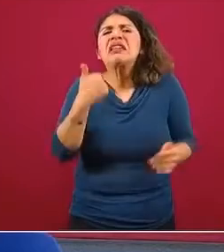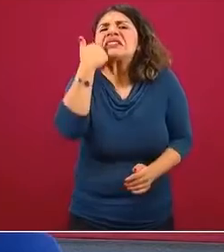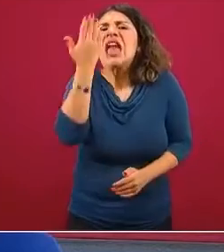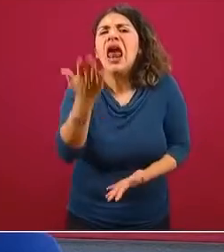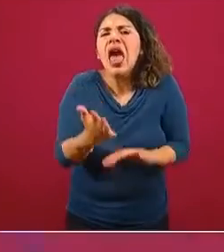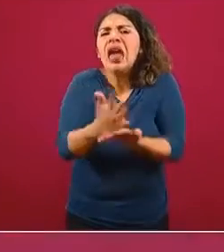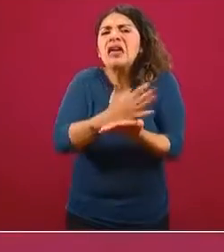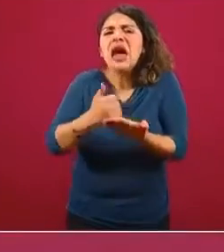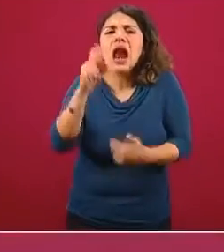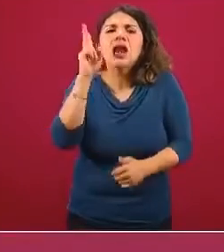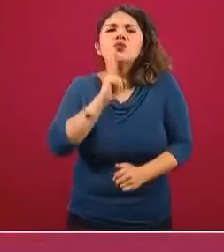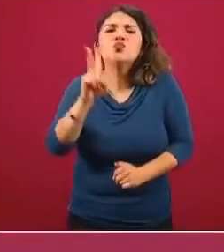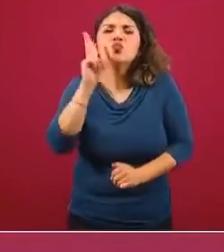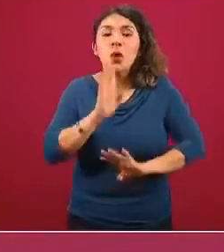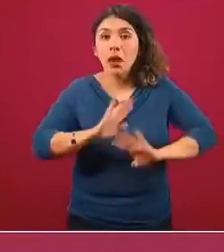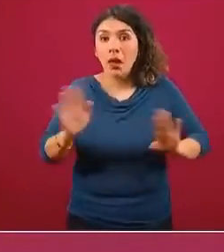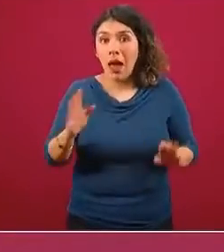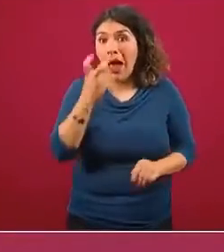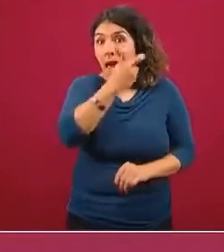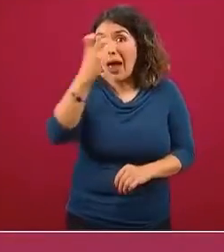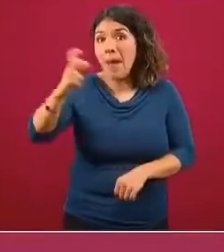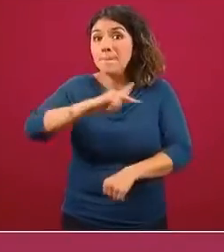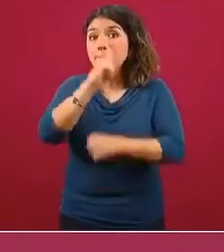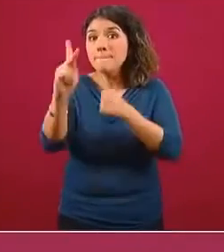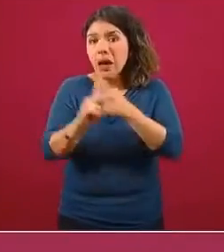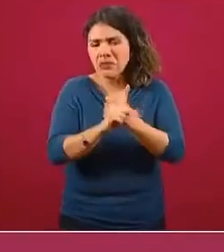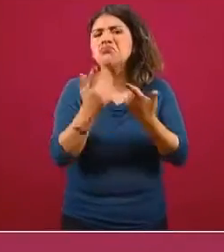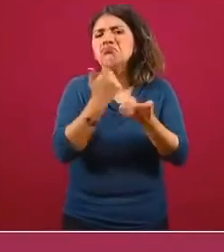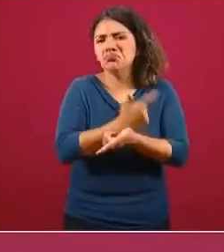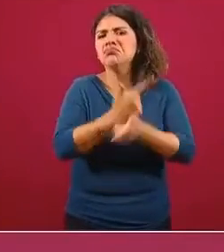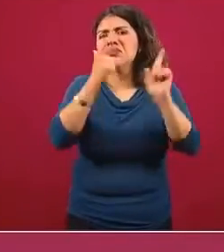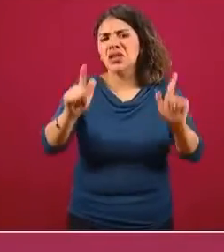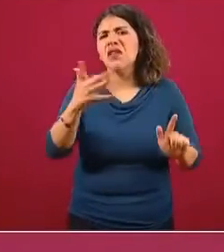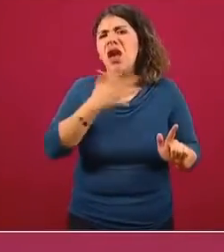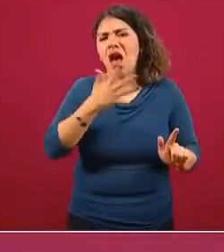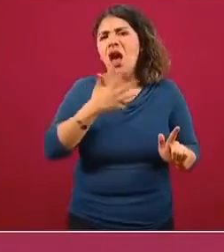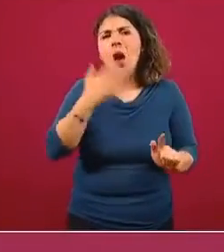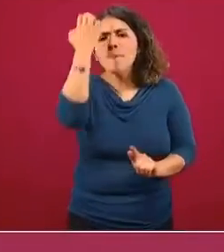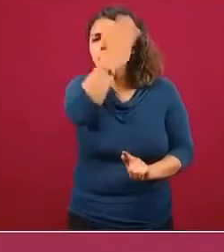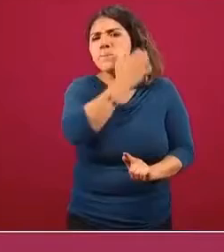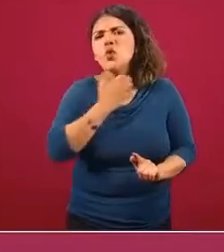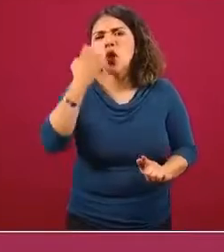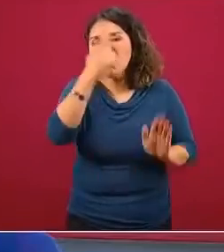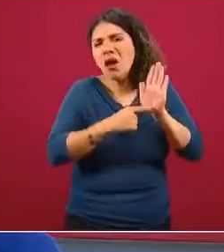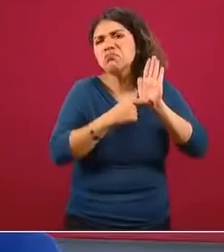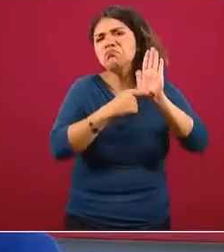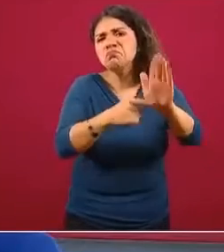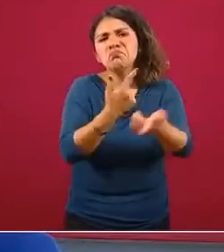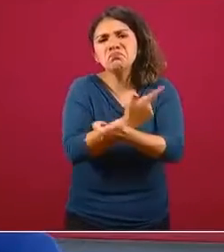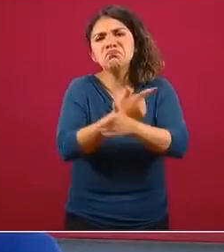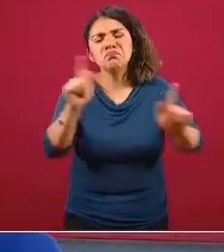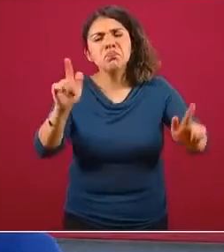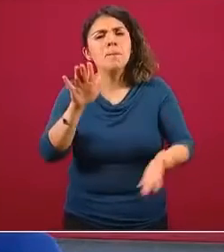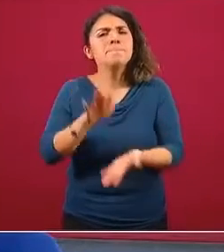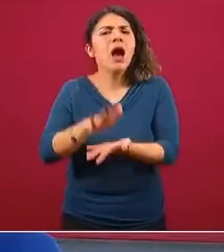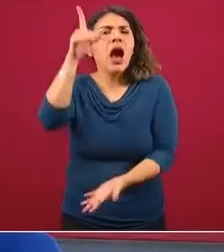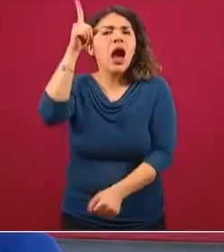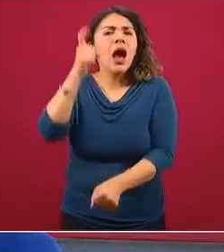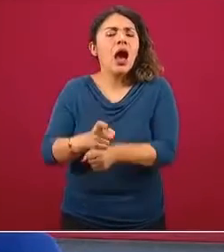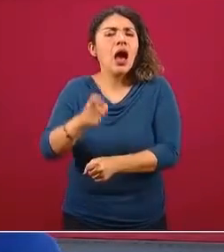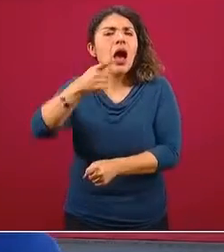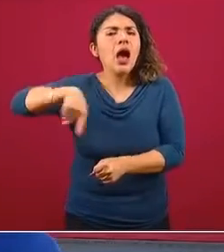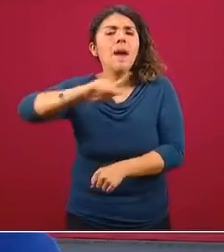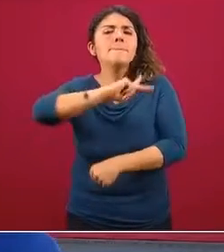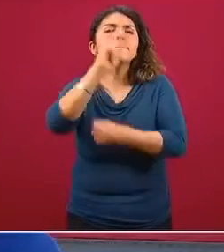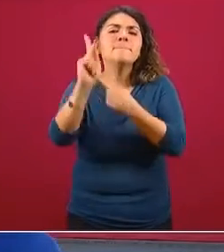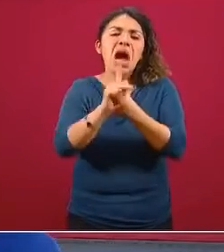prueba. En esos países se ha puesto a disposición pruebas, mayormente